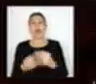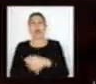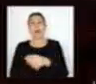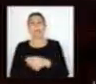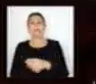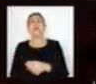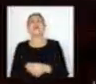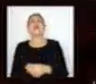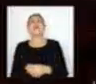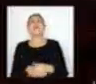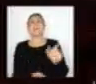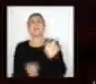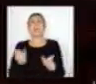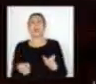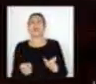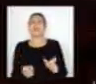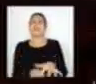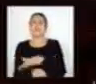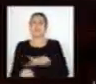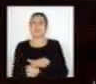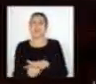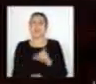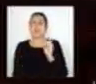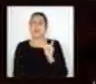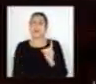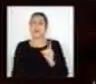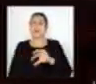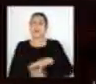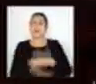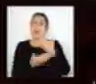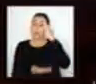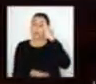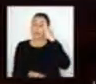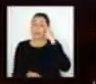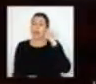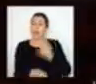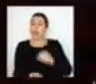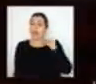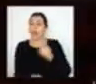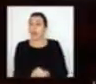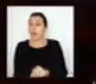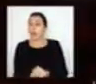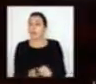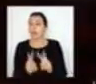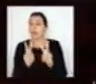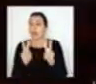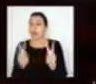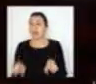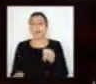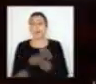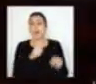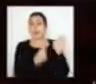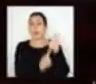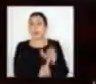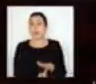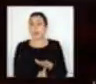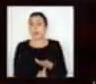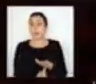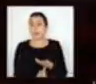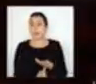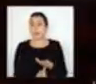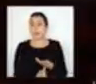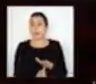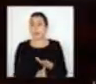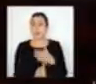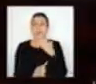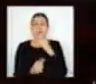Mental, reclamaban por los aspectos de discriminación y por el sesgo que sufren. Desde